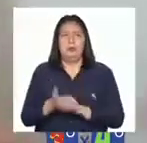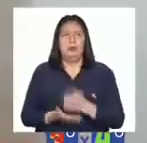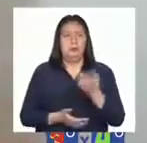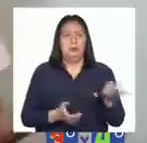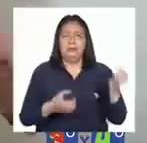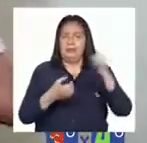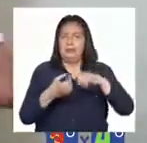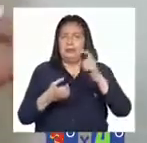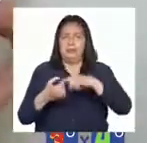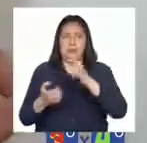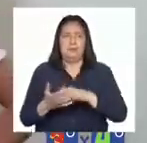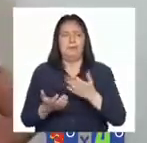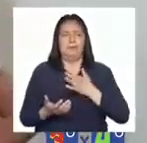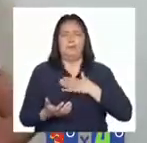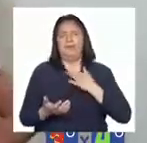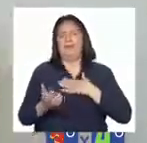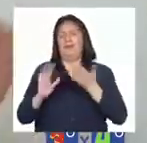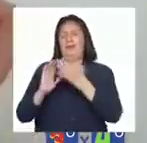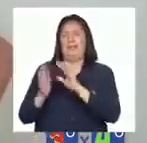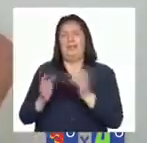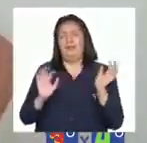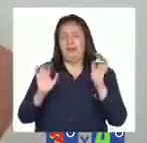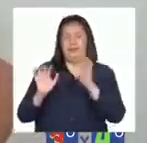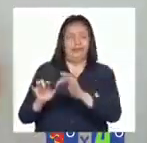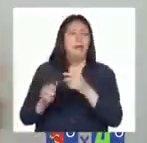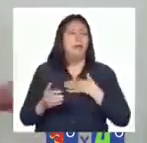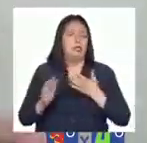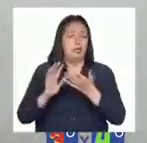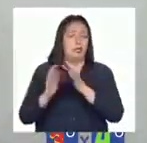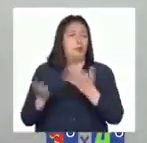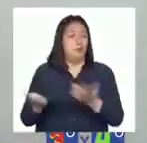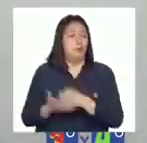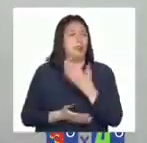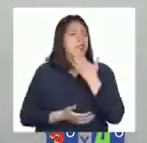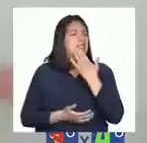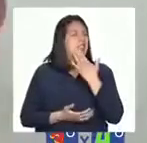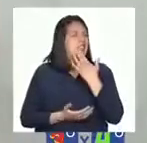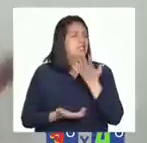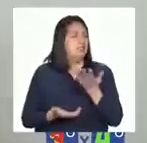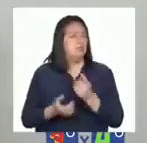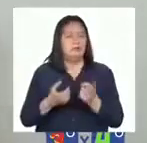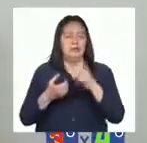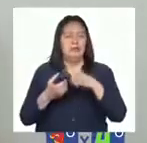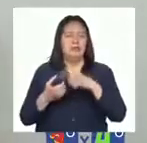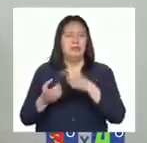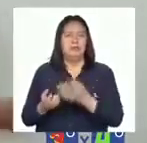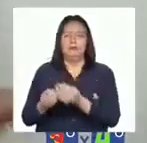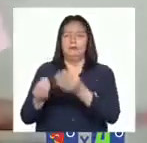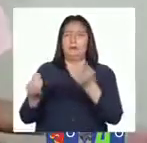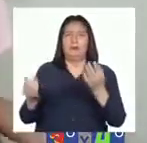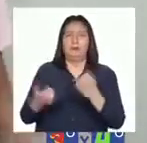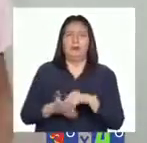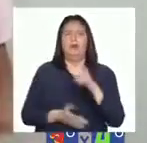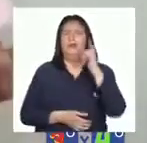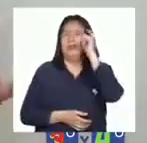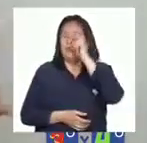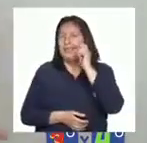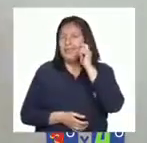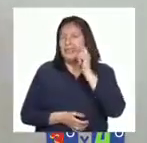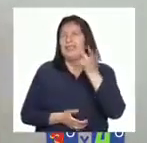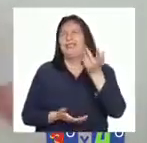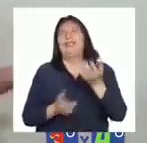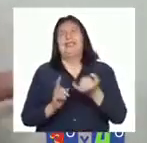la participación de toda mi comunidad. Mi comunidad está conformada en su mayoría por